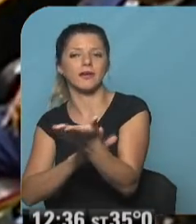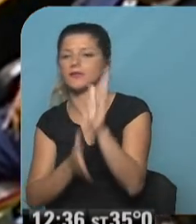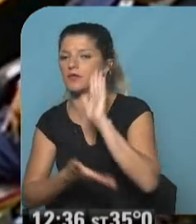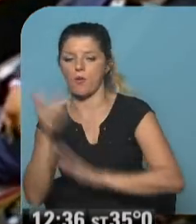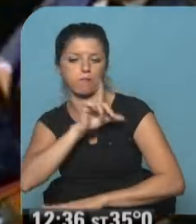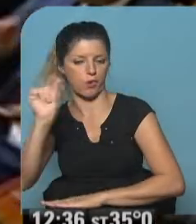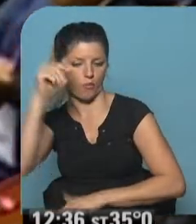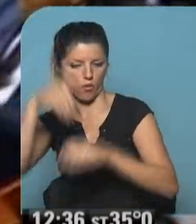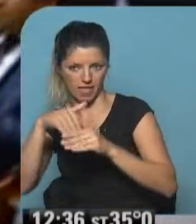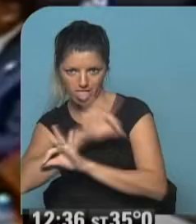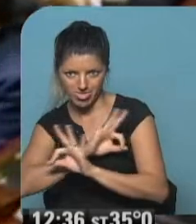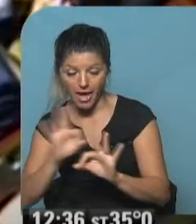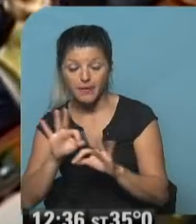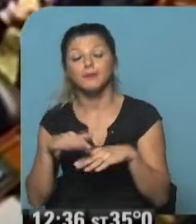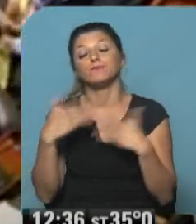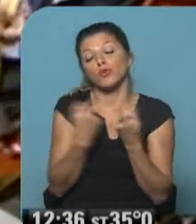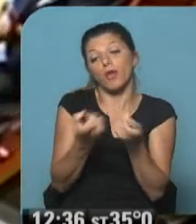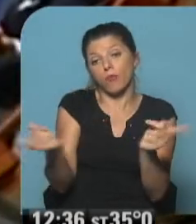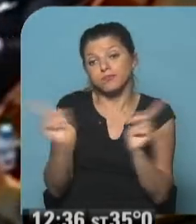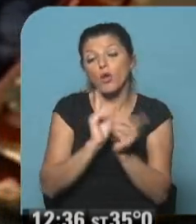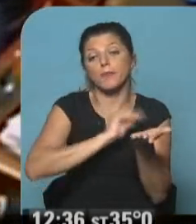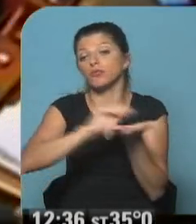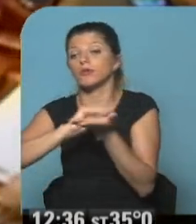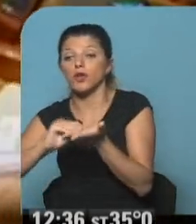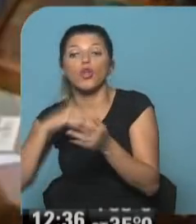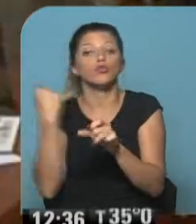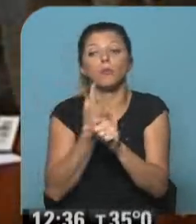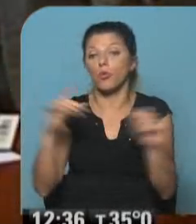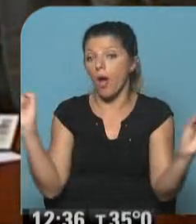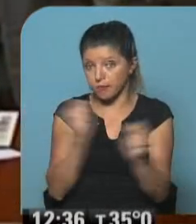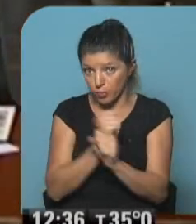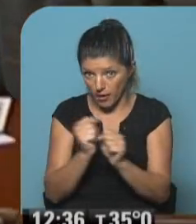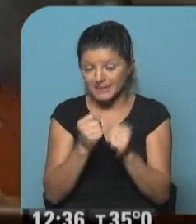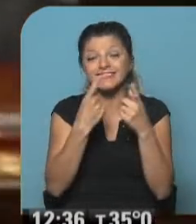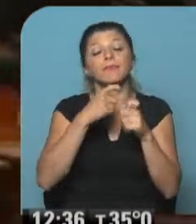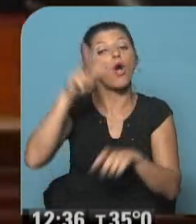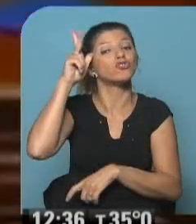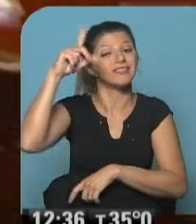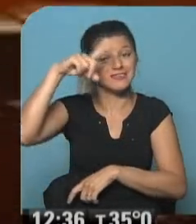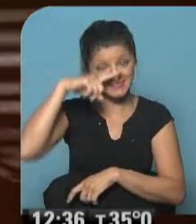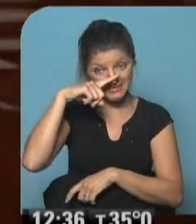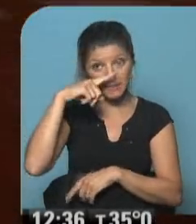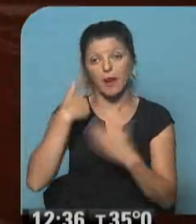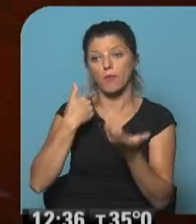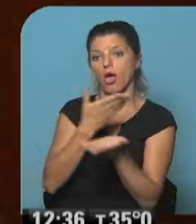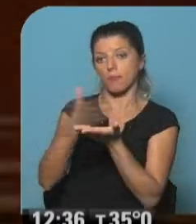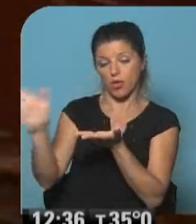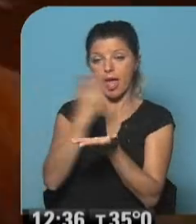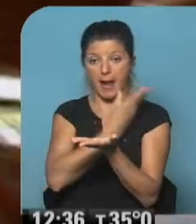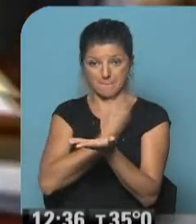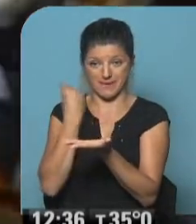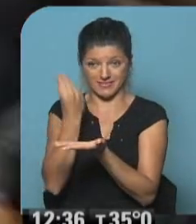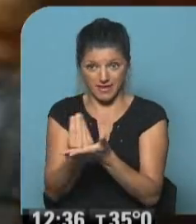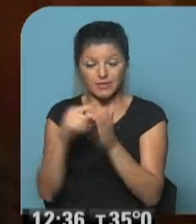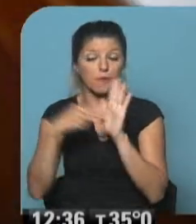sin votar. El Congreso unicameral peruano quedó lejos de la mayoría de 87 requerida para destituir al presidente. La iniciativa